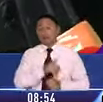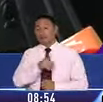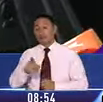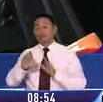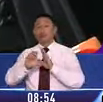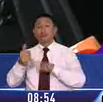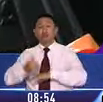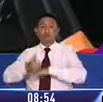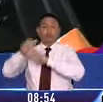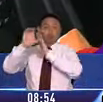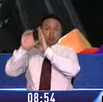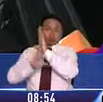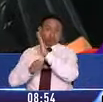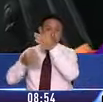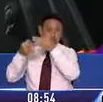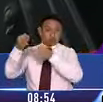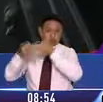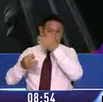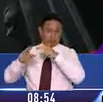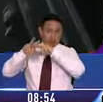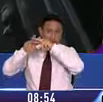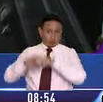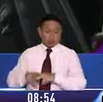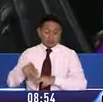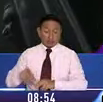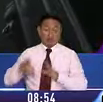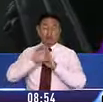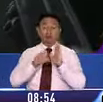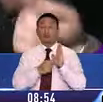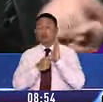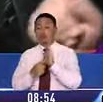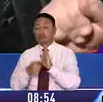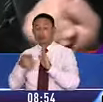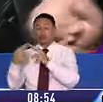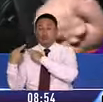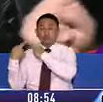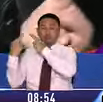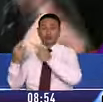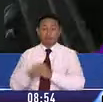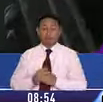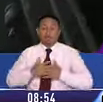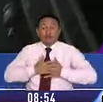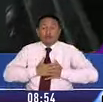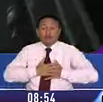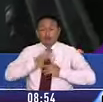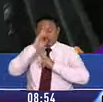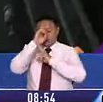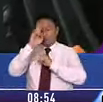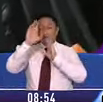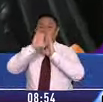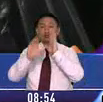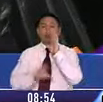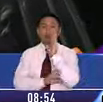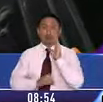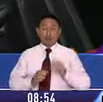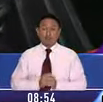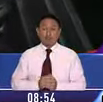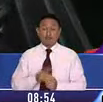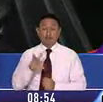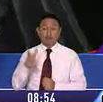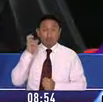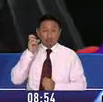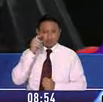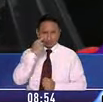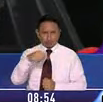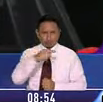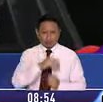ser revisado, por supuesto, como dice la propia Constitución. Nosotros somos respetuosos de la Constitución, escúcheseme